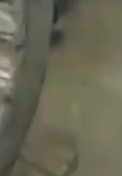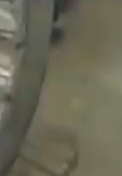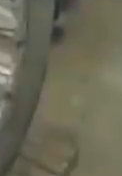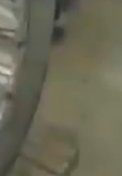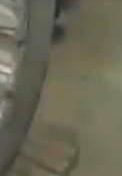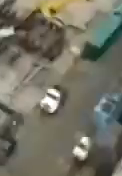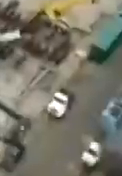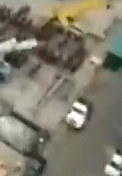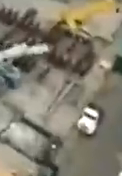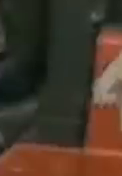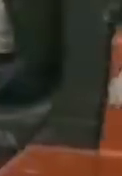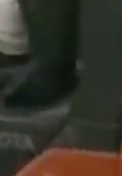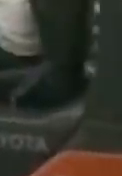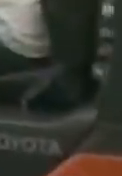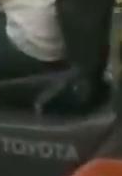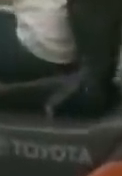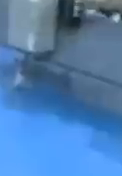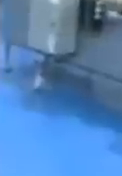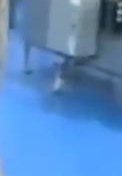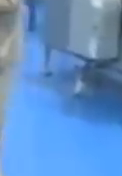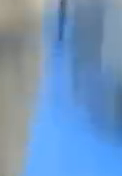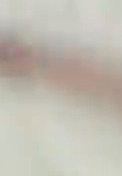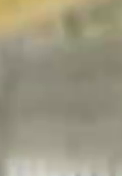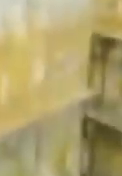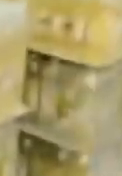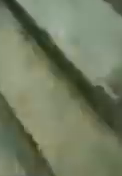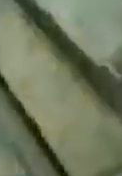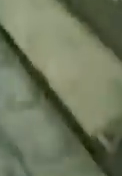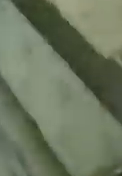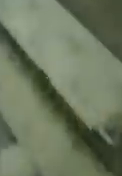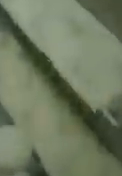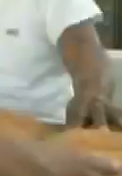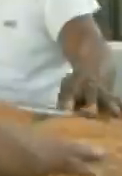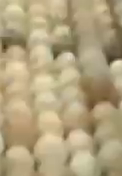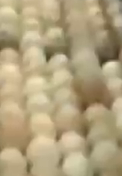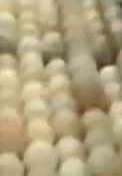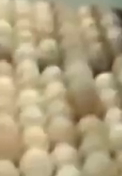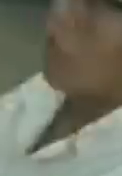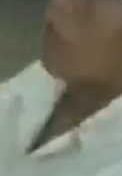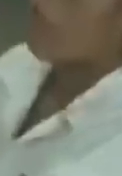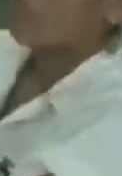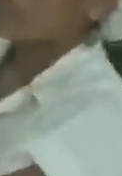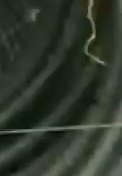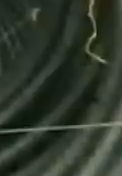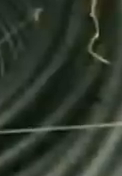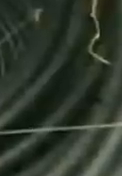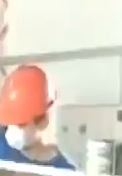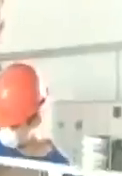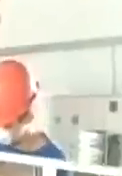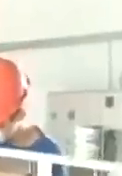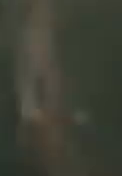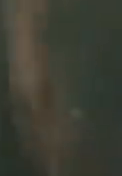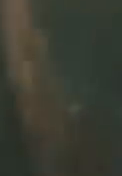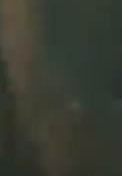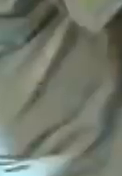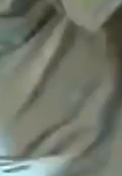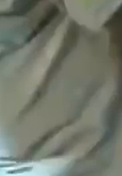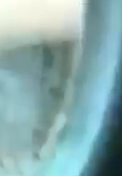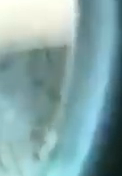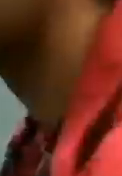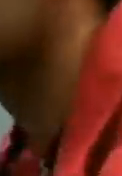nosotros, es nuestra creación heroica. Y convertir toda esta fuerza en una